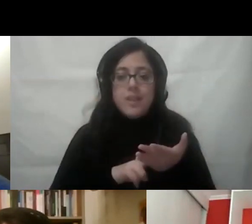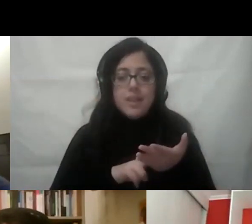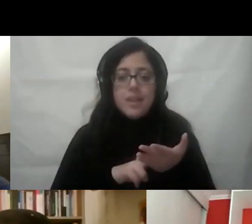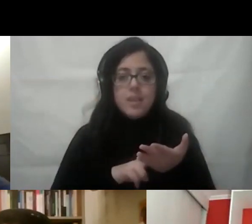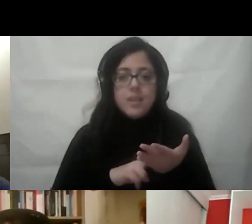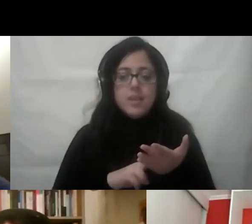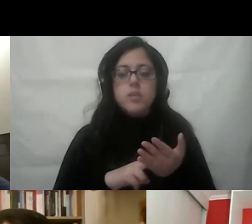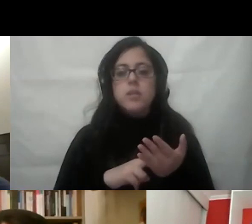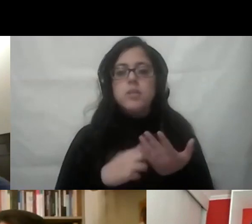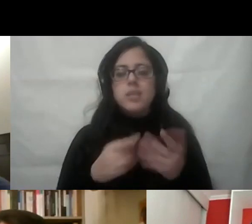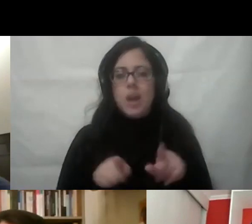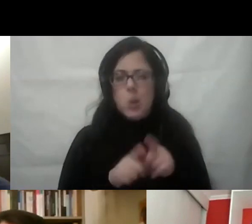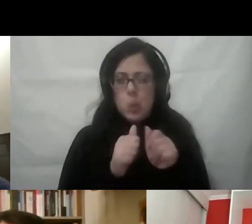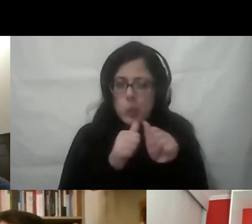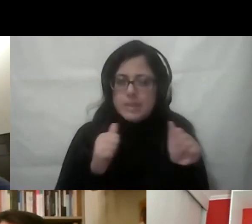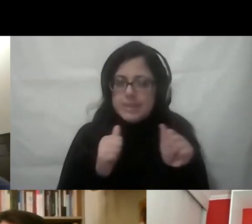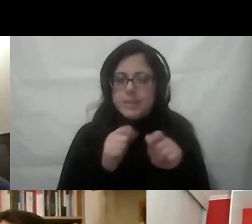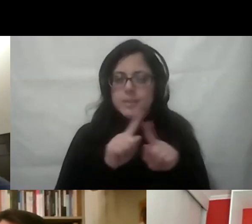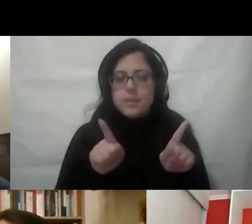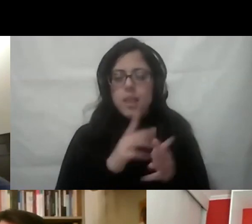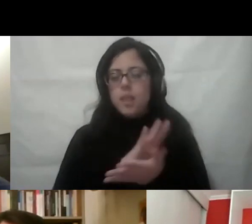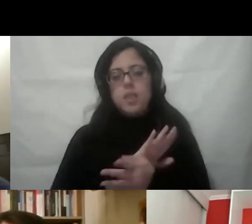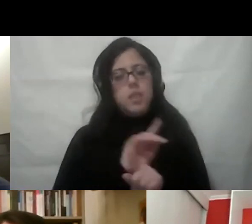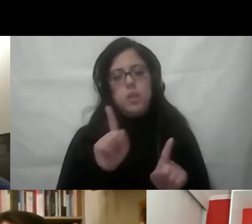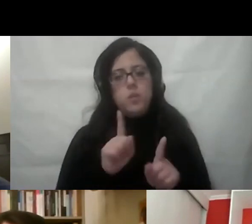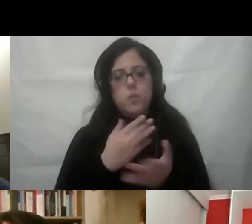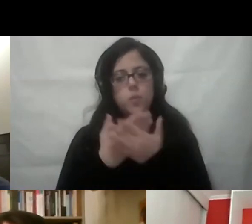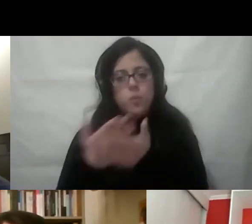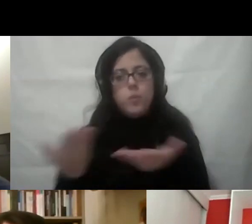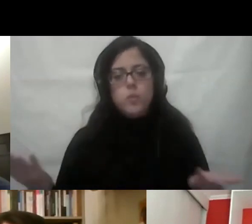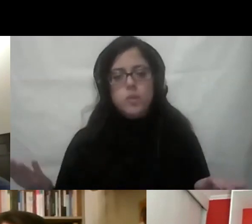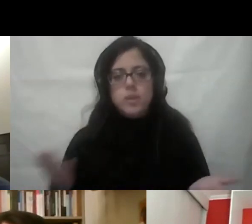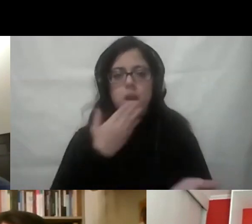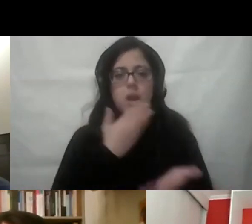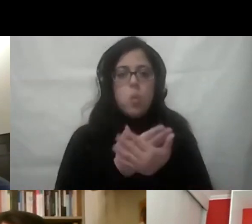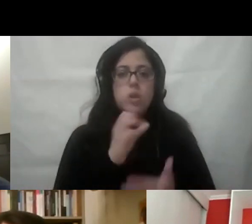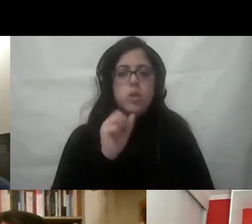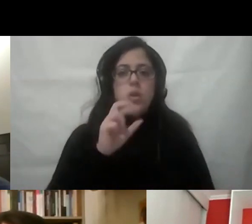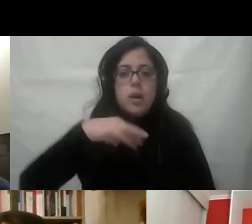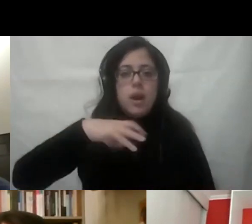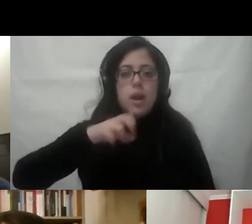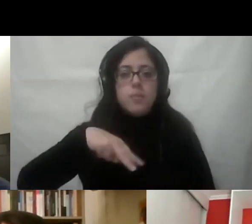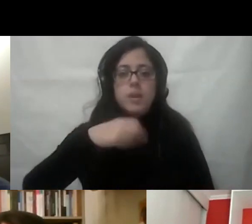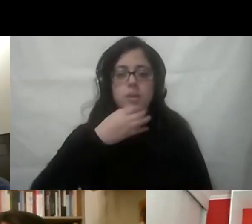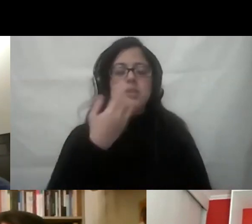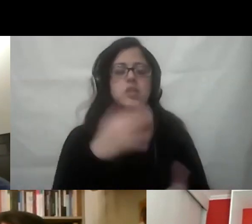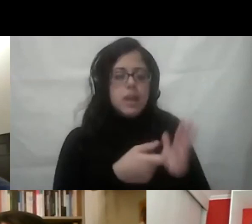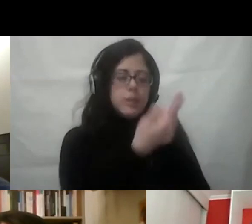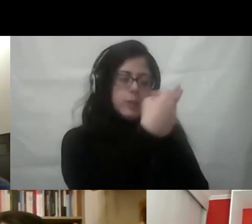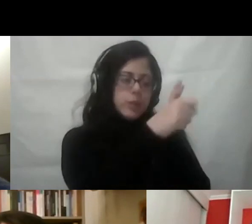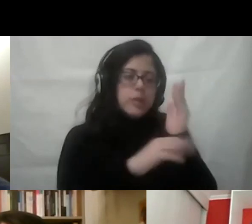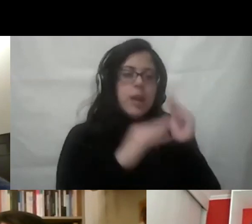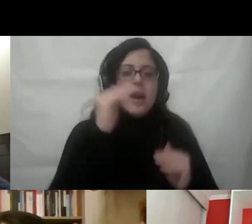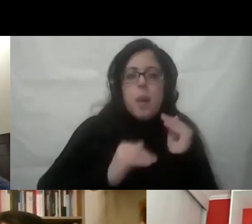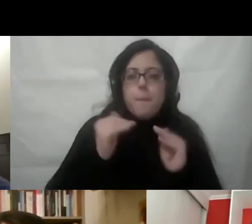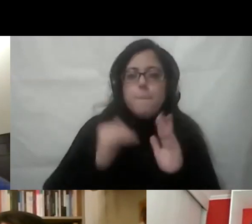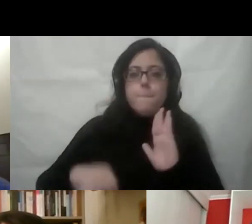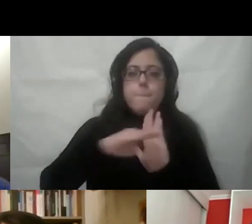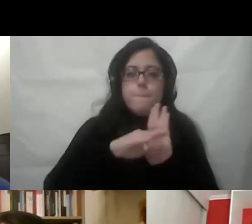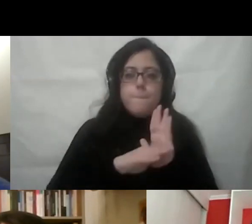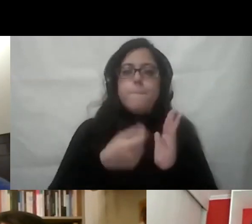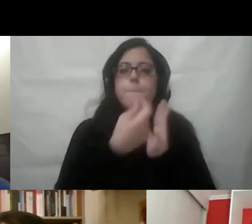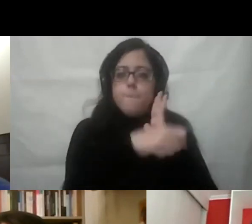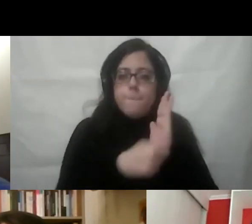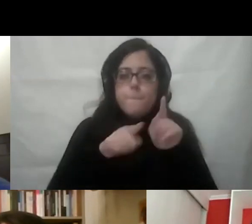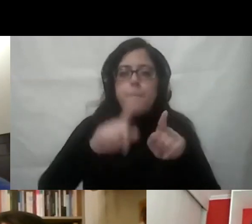tan lejos de esta propuesta, por ejemplo. Cuando la Carmen Gloria dice, evaluemos a partir de los criterios de evaluación, son precisamente esos